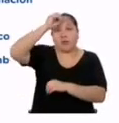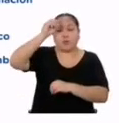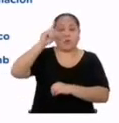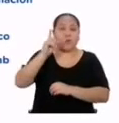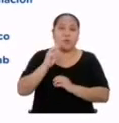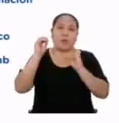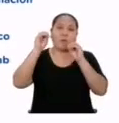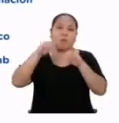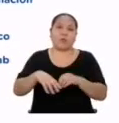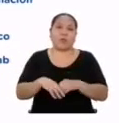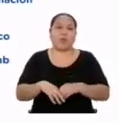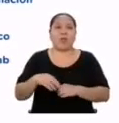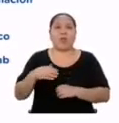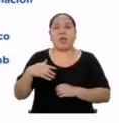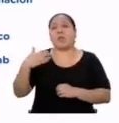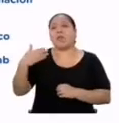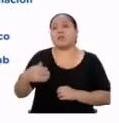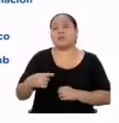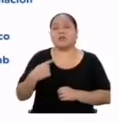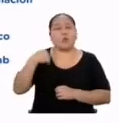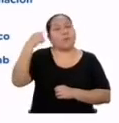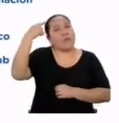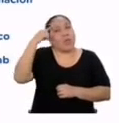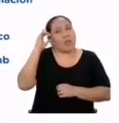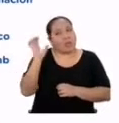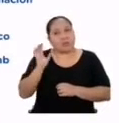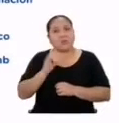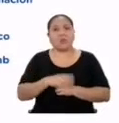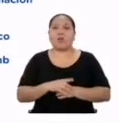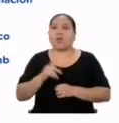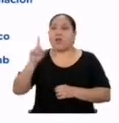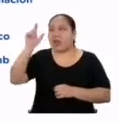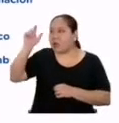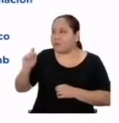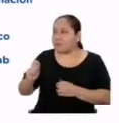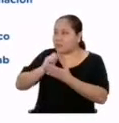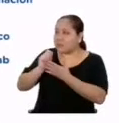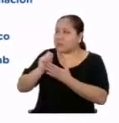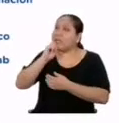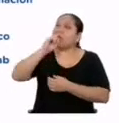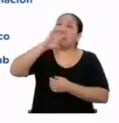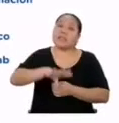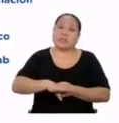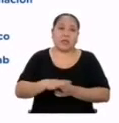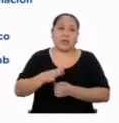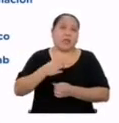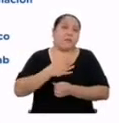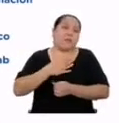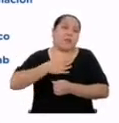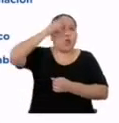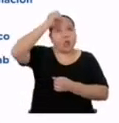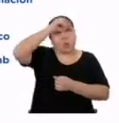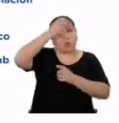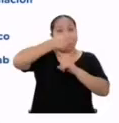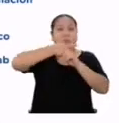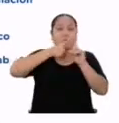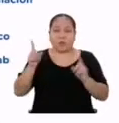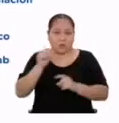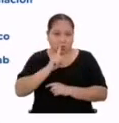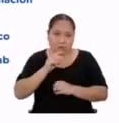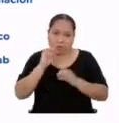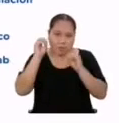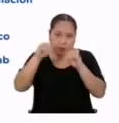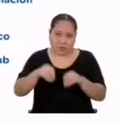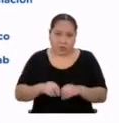frases como más adelante, me parece, el autor dice, aunque mi opinión es distinta, etc.